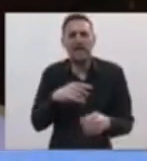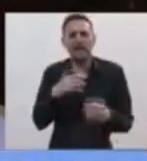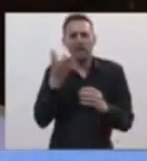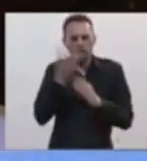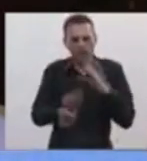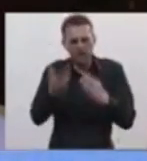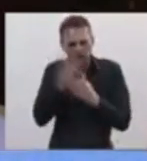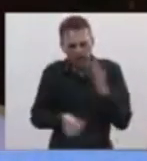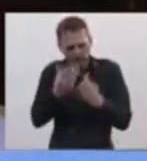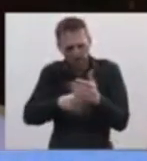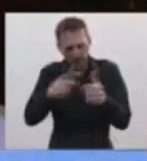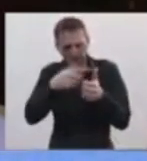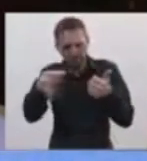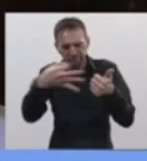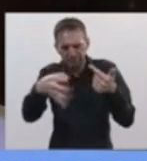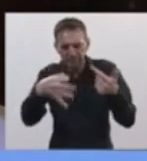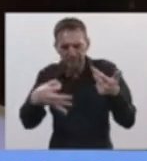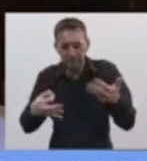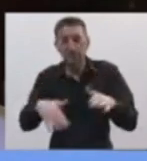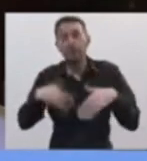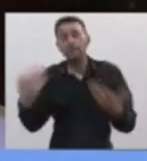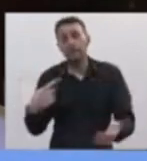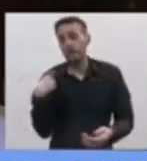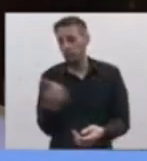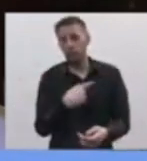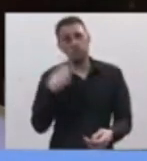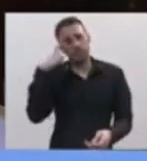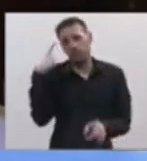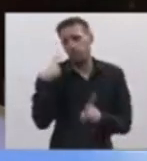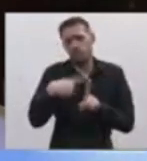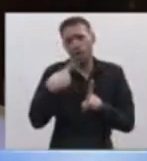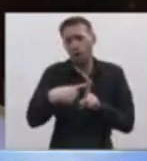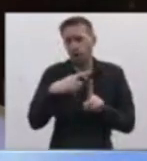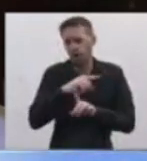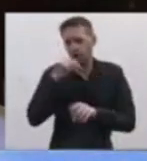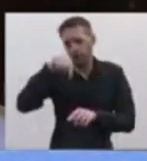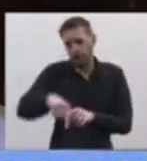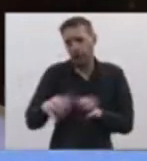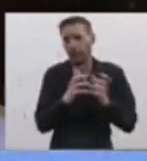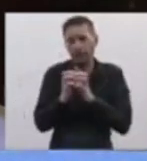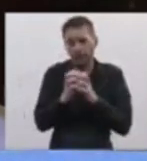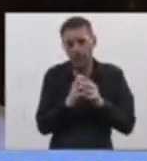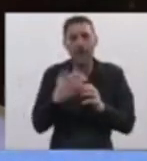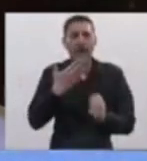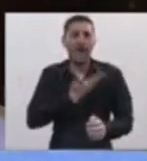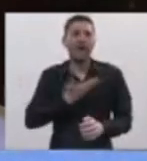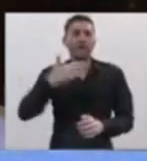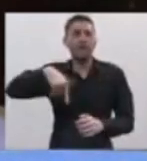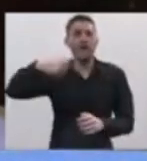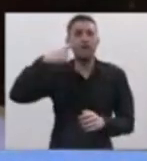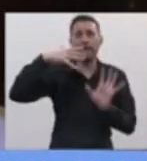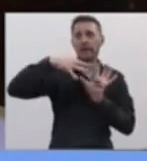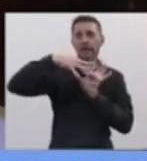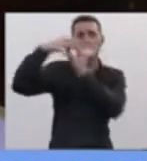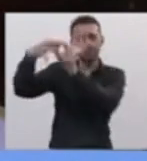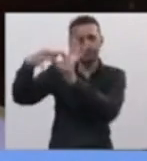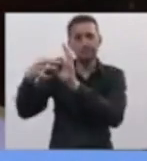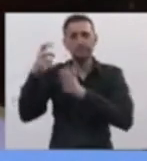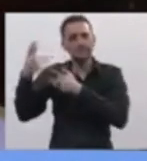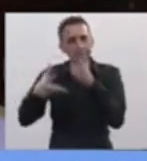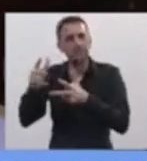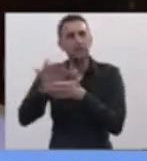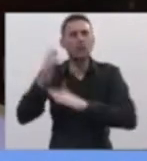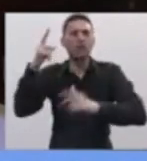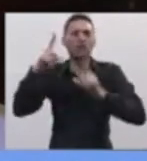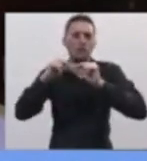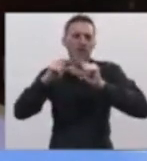y lagunas vienen para nosotros es muy positivo que se esté discutiendo con el fondo monetario particularmente tenido en cuenta